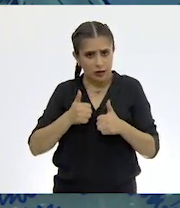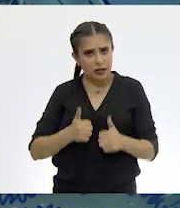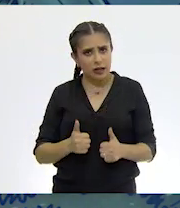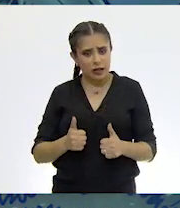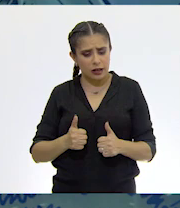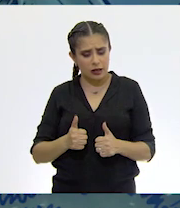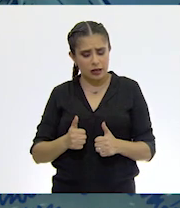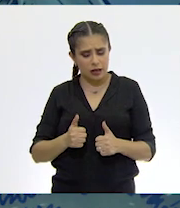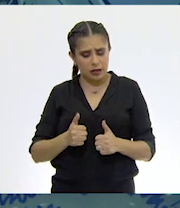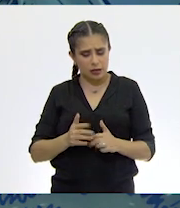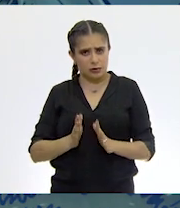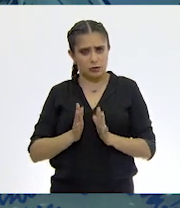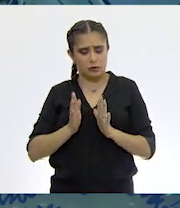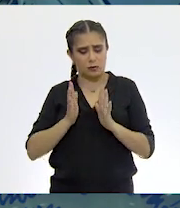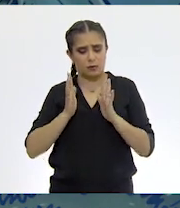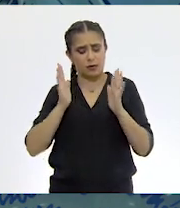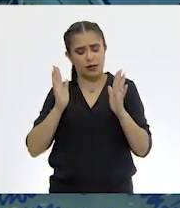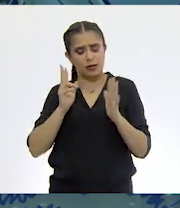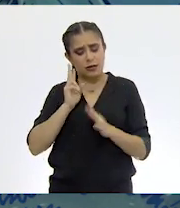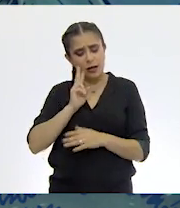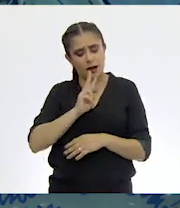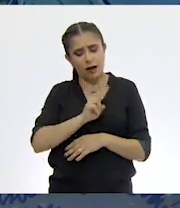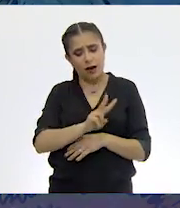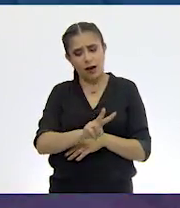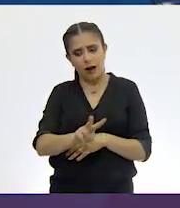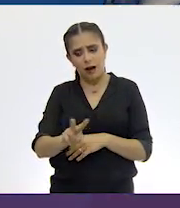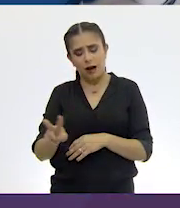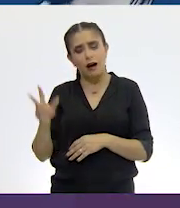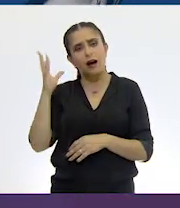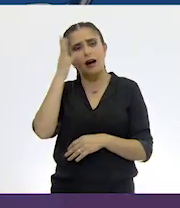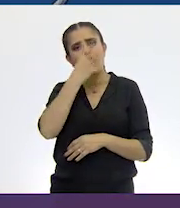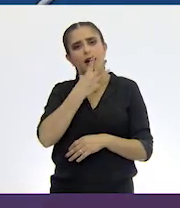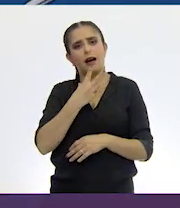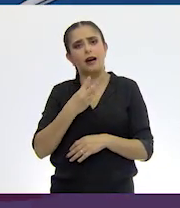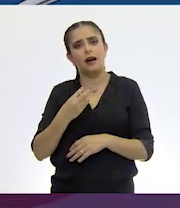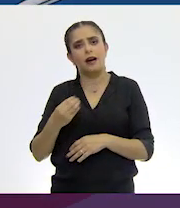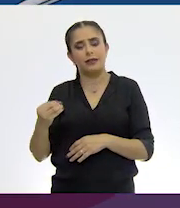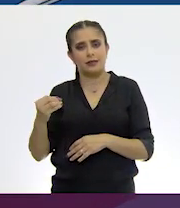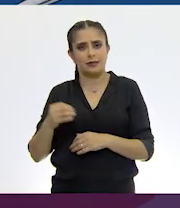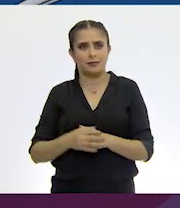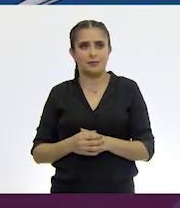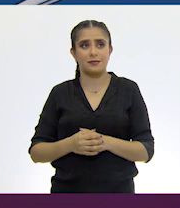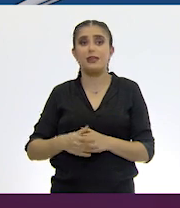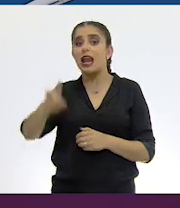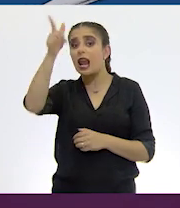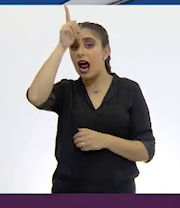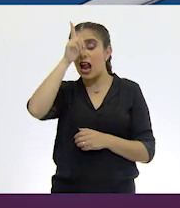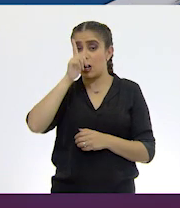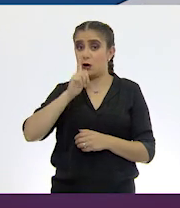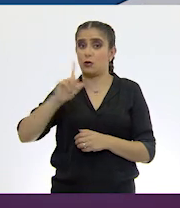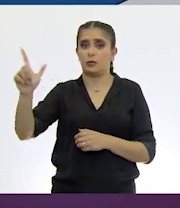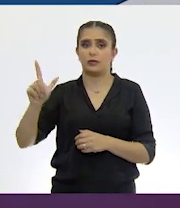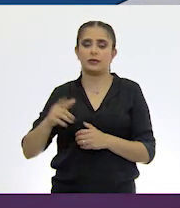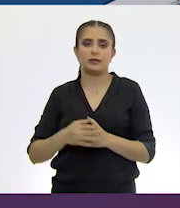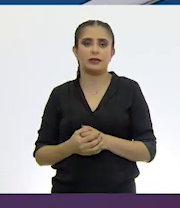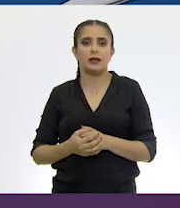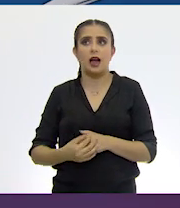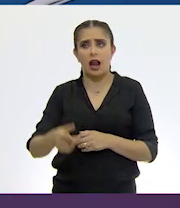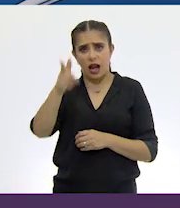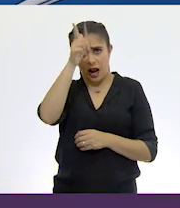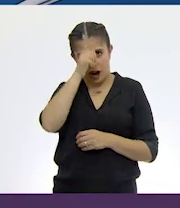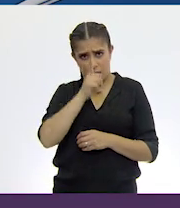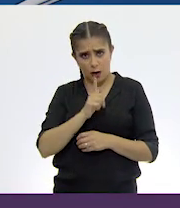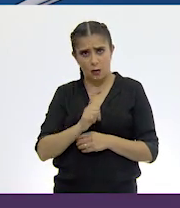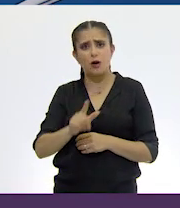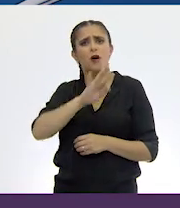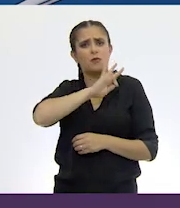de sí mismo, se complace. La luna. La luna se puede tomar